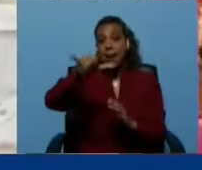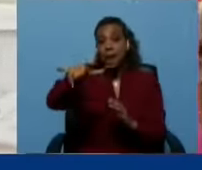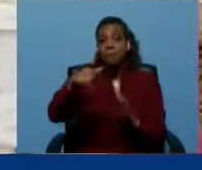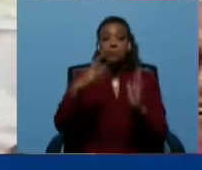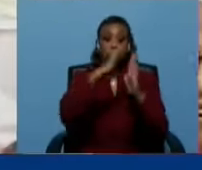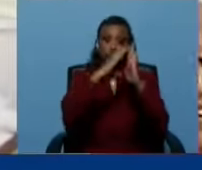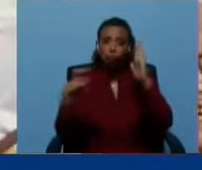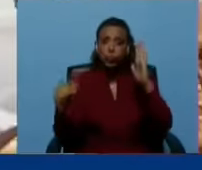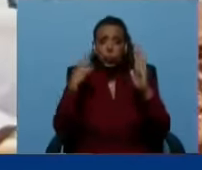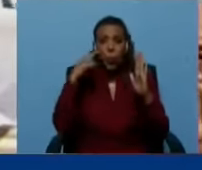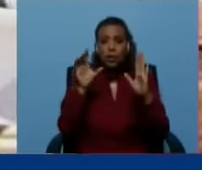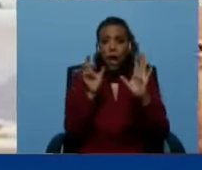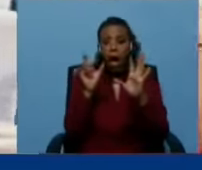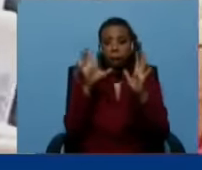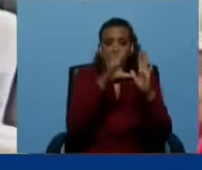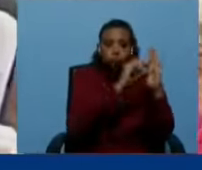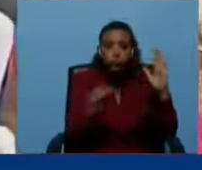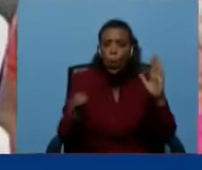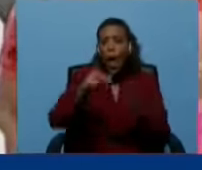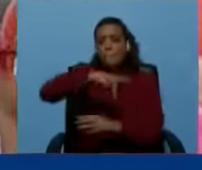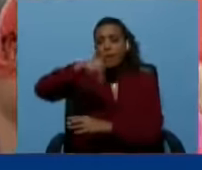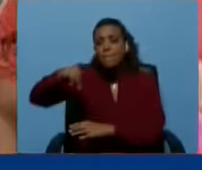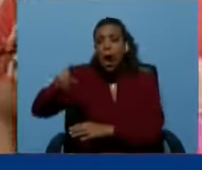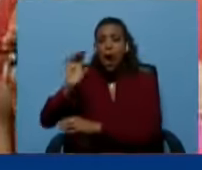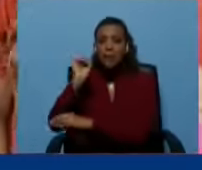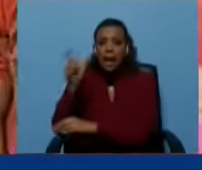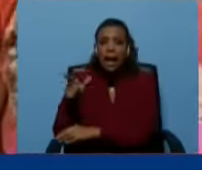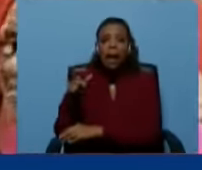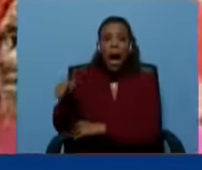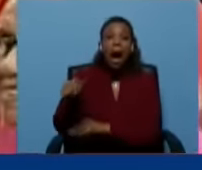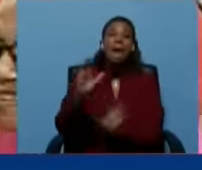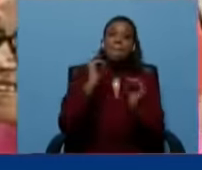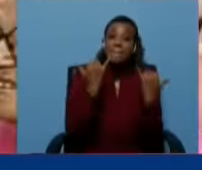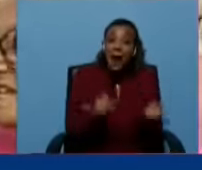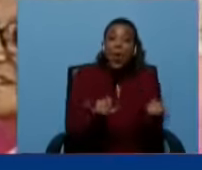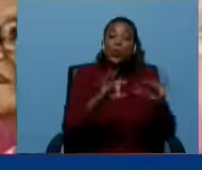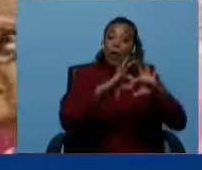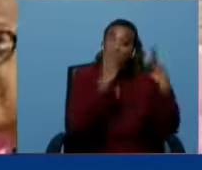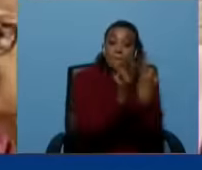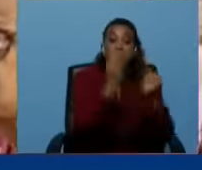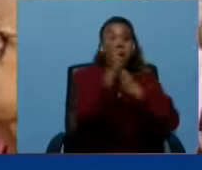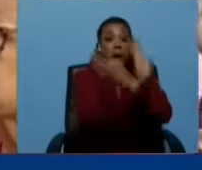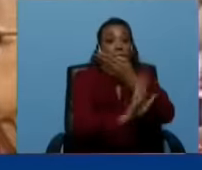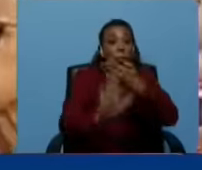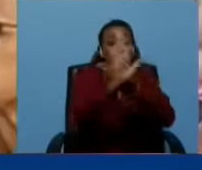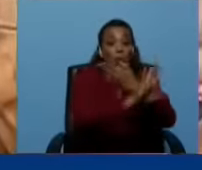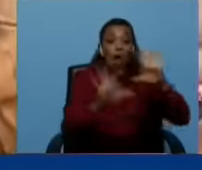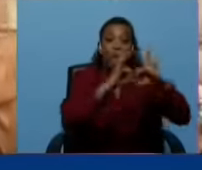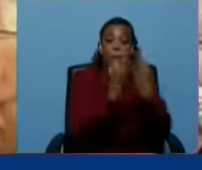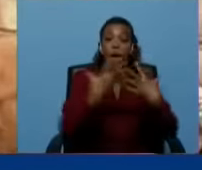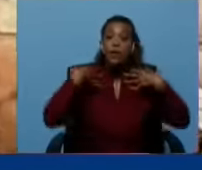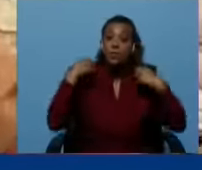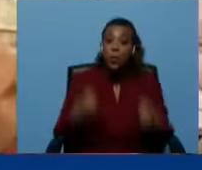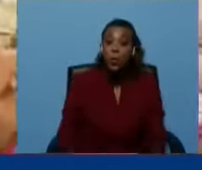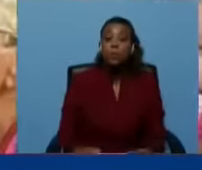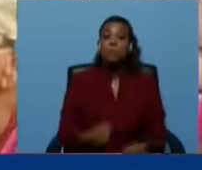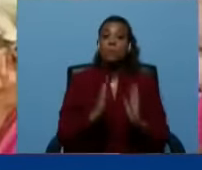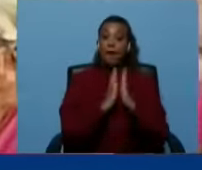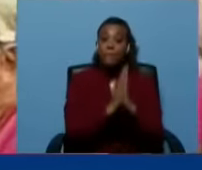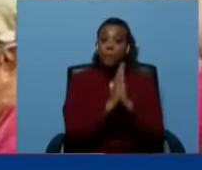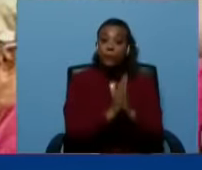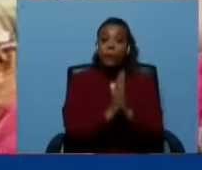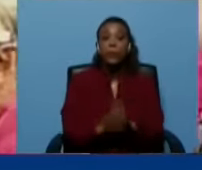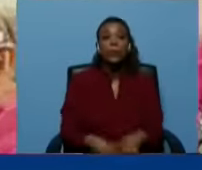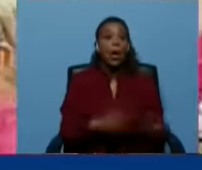Se trata de la seguridad de la familia, de la comunidad y del país. Por seguridad. Y